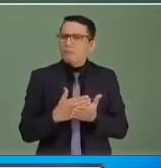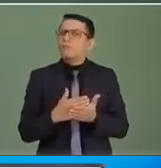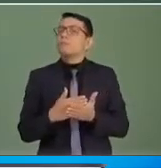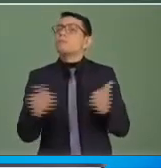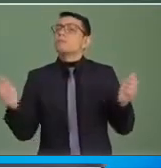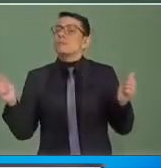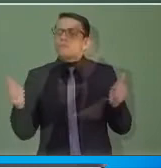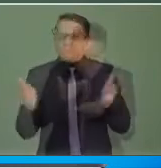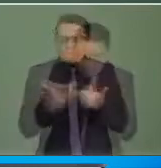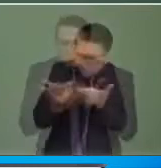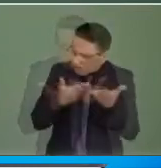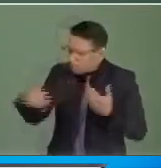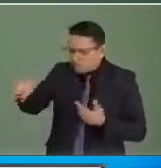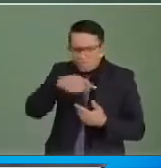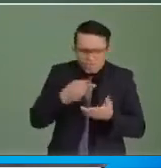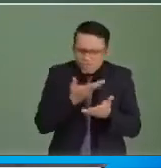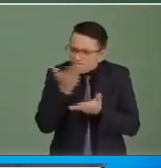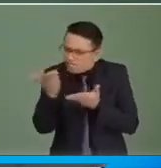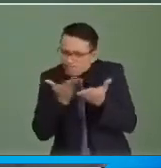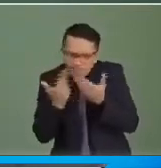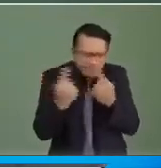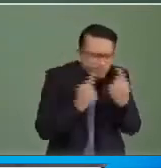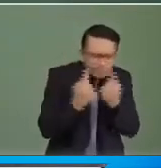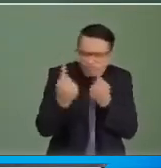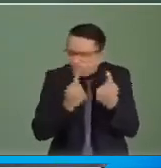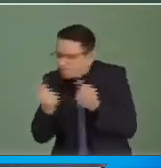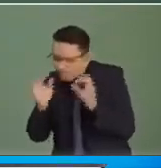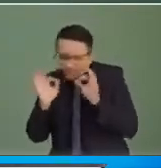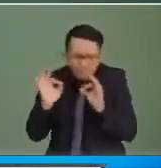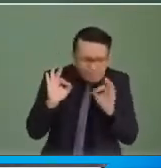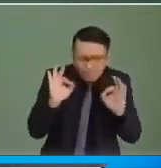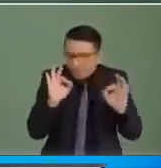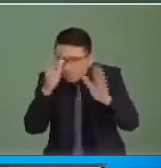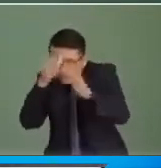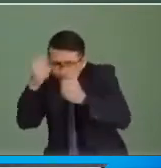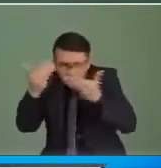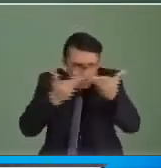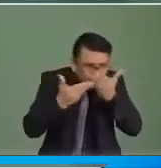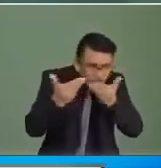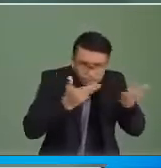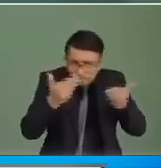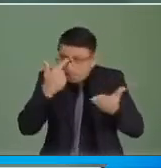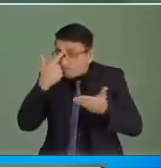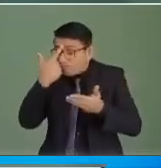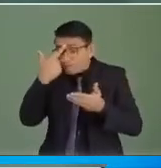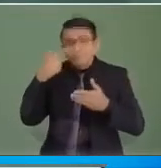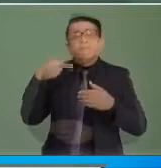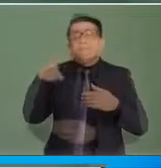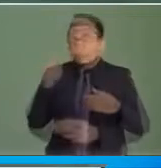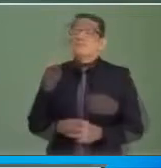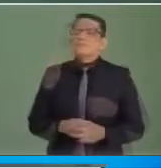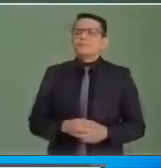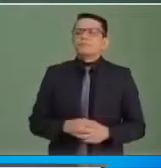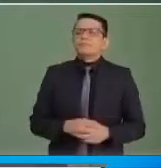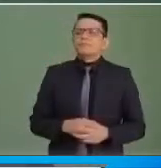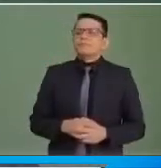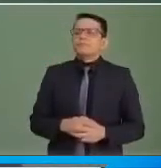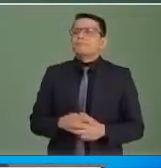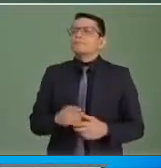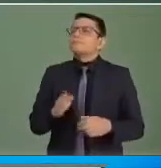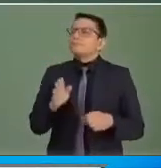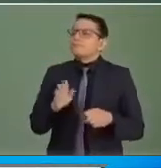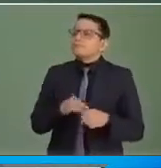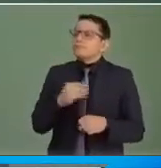palabra. Que el ciudadano diga, a ver, sí queremos enjuiciar a Salinas,